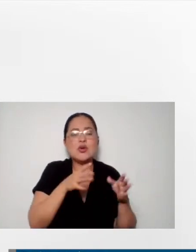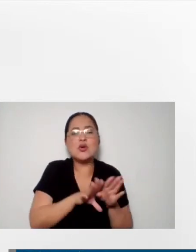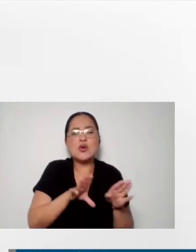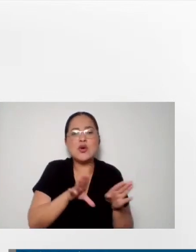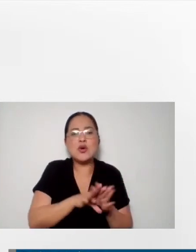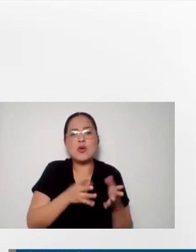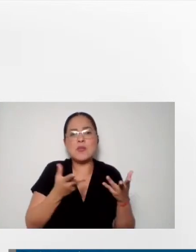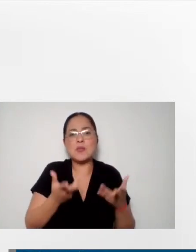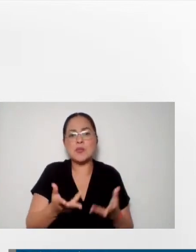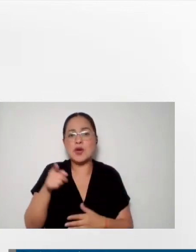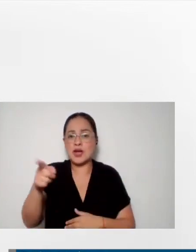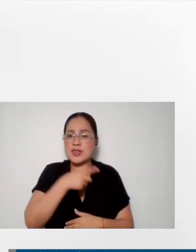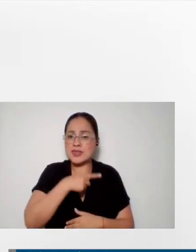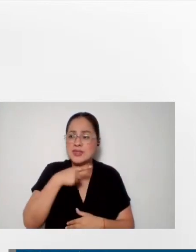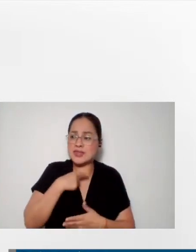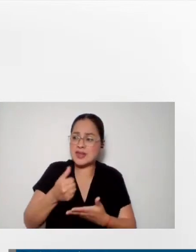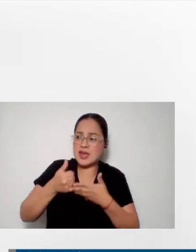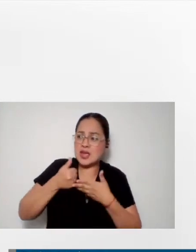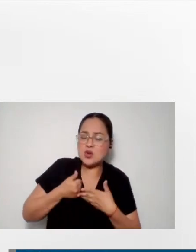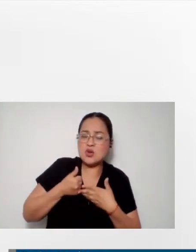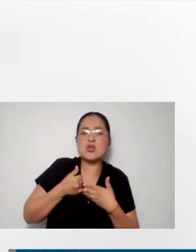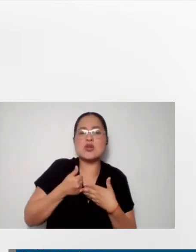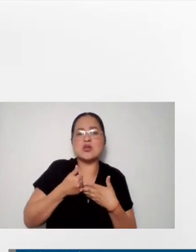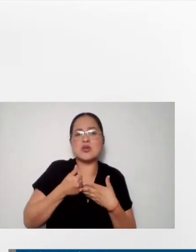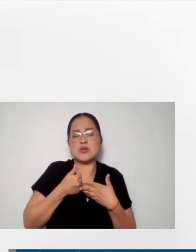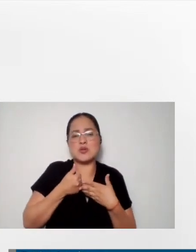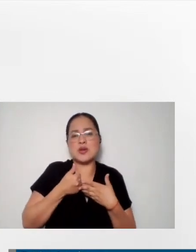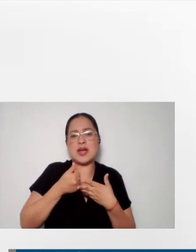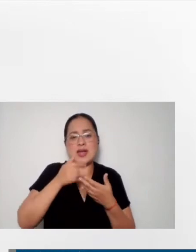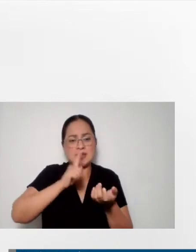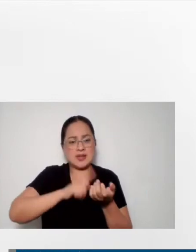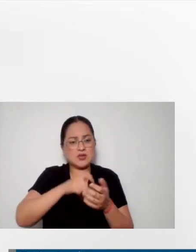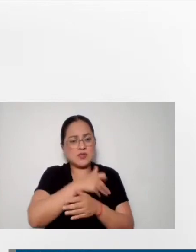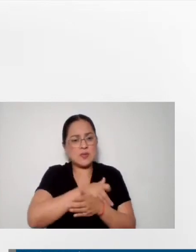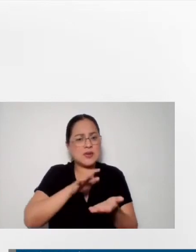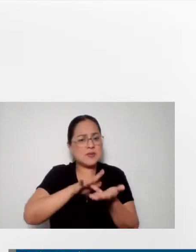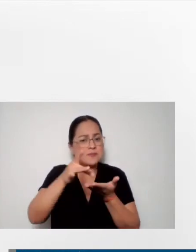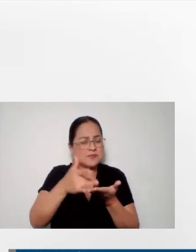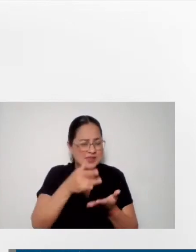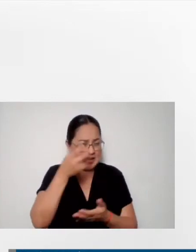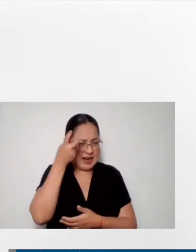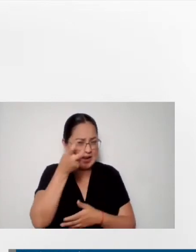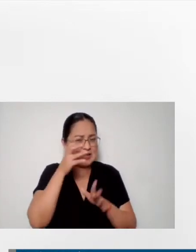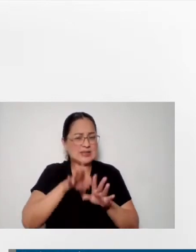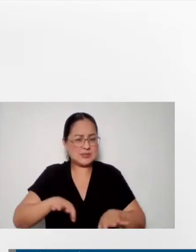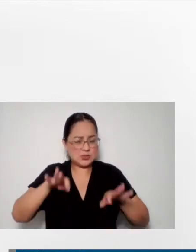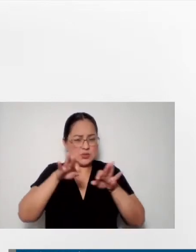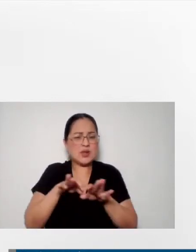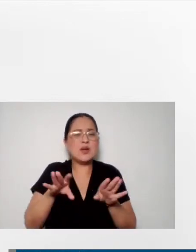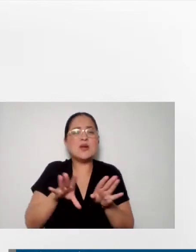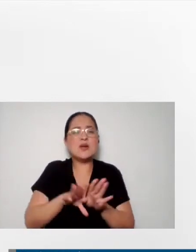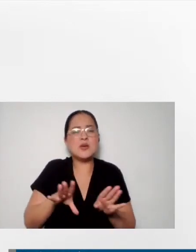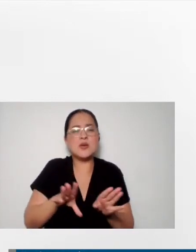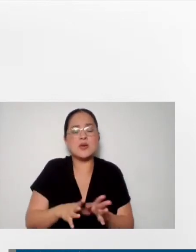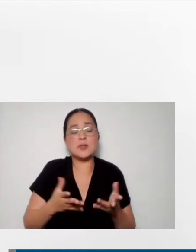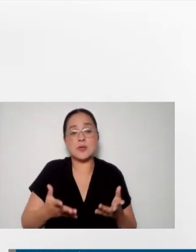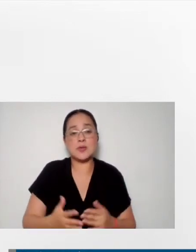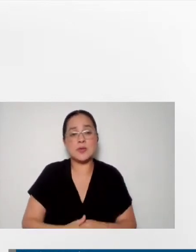la reciprocidad que se genera con la solidaridad familiar. Y la verdad es que me parece que esto es,